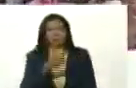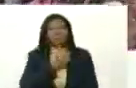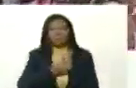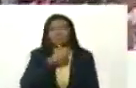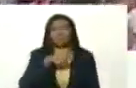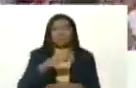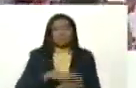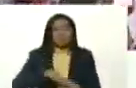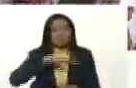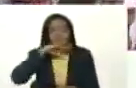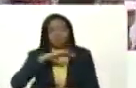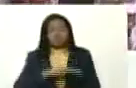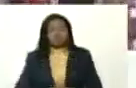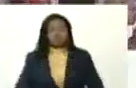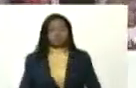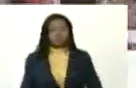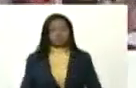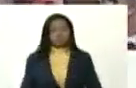paciencia,